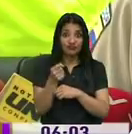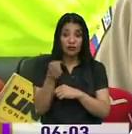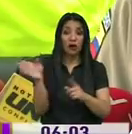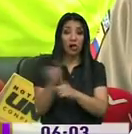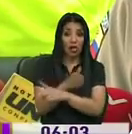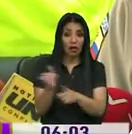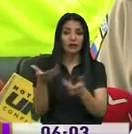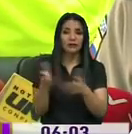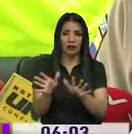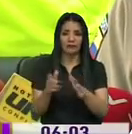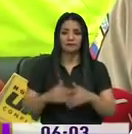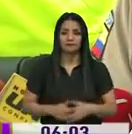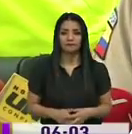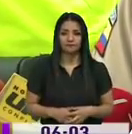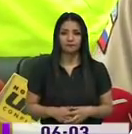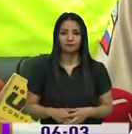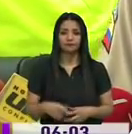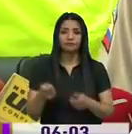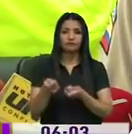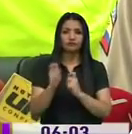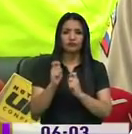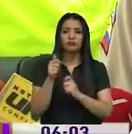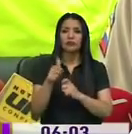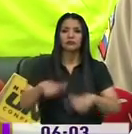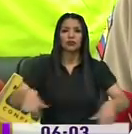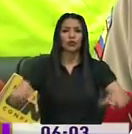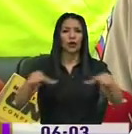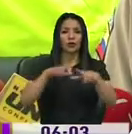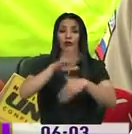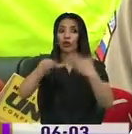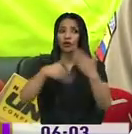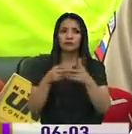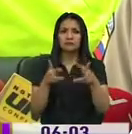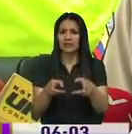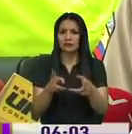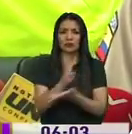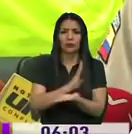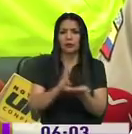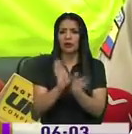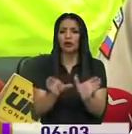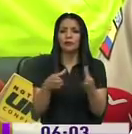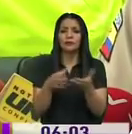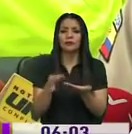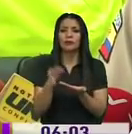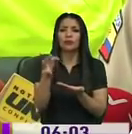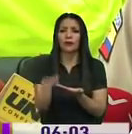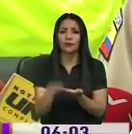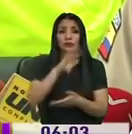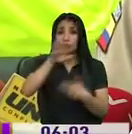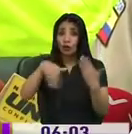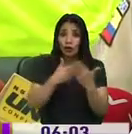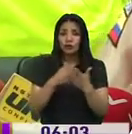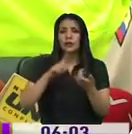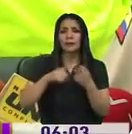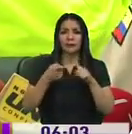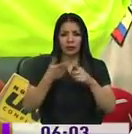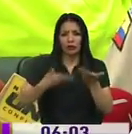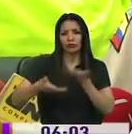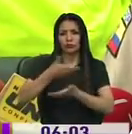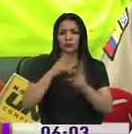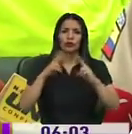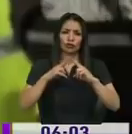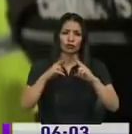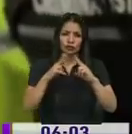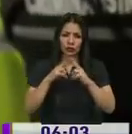captación de los menores se quedaban en el propio sector todos pertenecían al mismo sector el comité del pueblo es decir se conocían y luego obviamente estaban en el